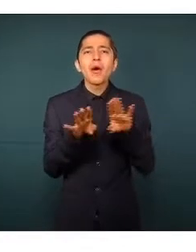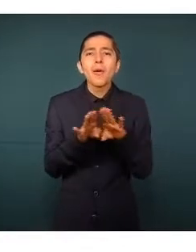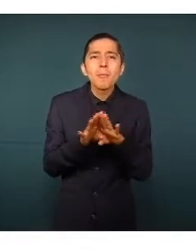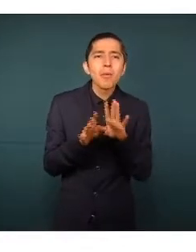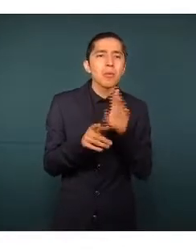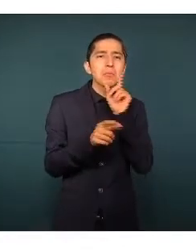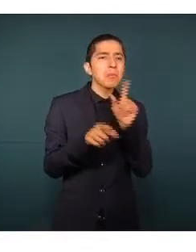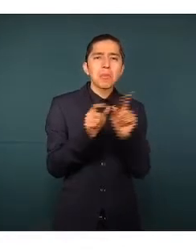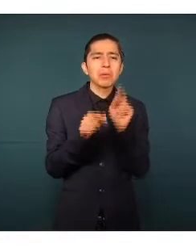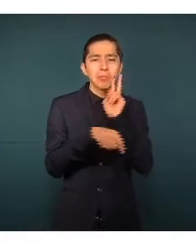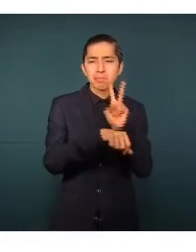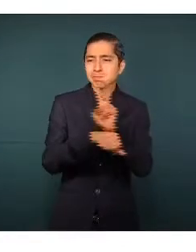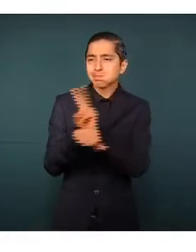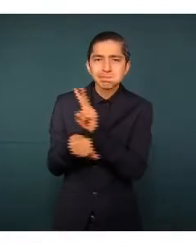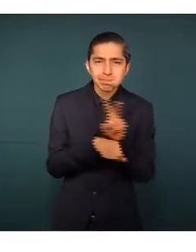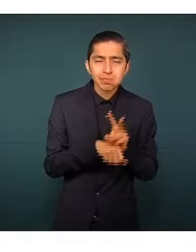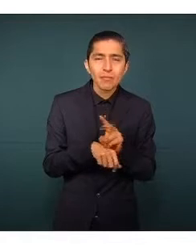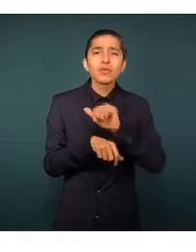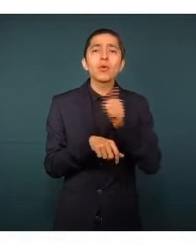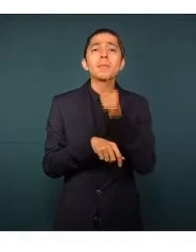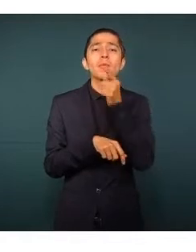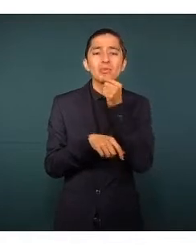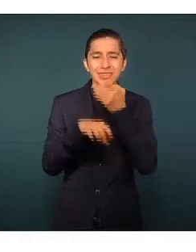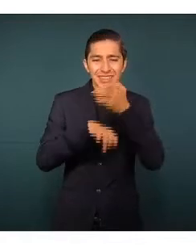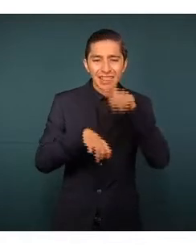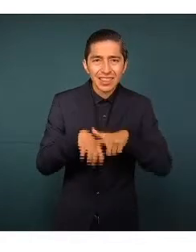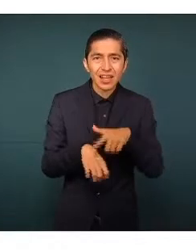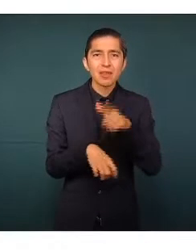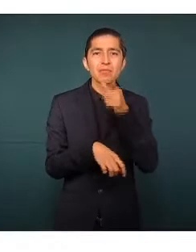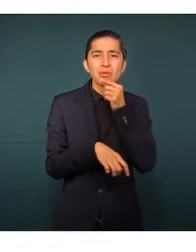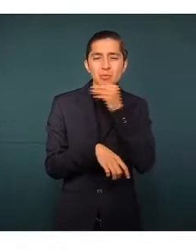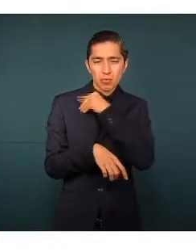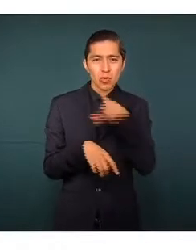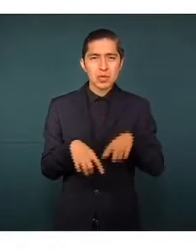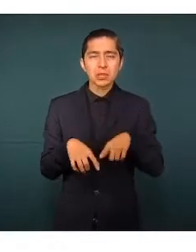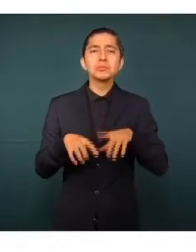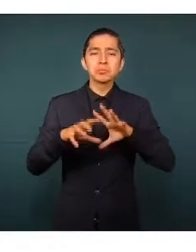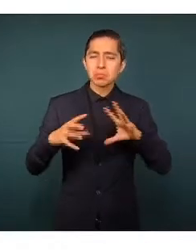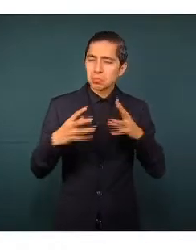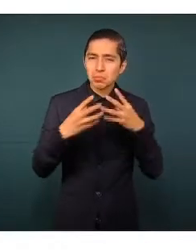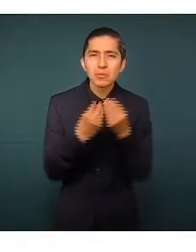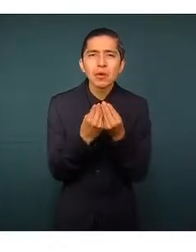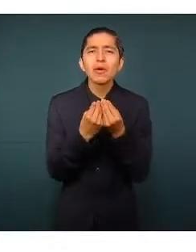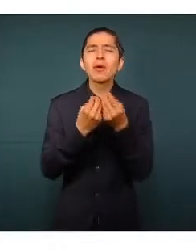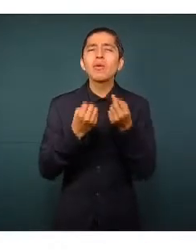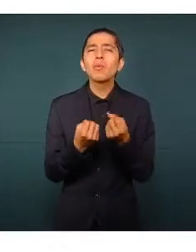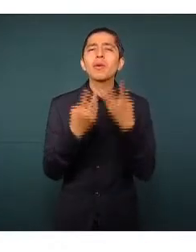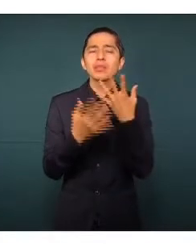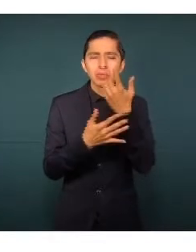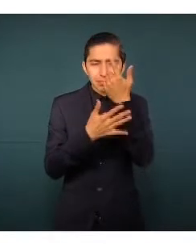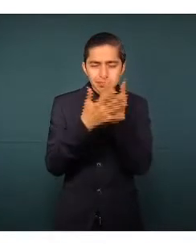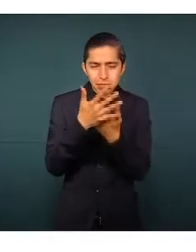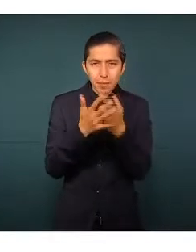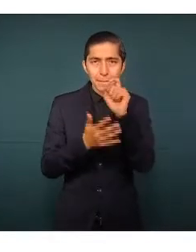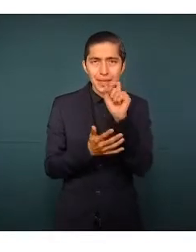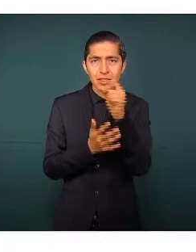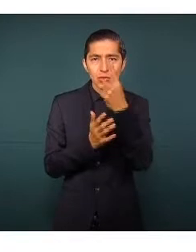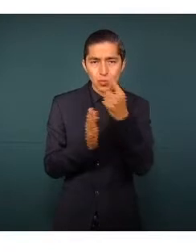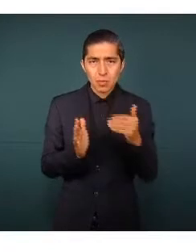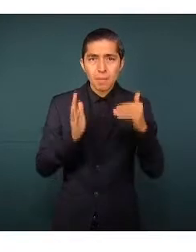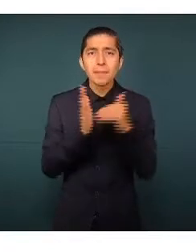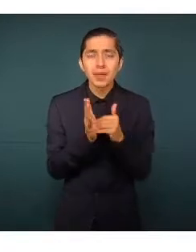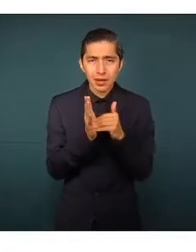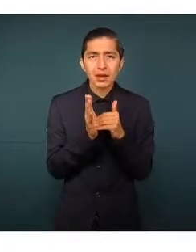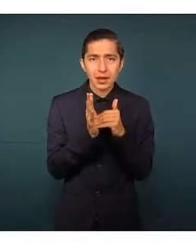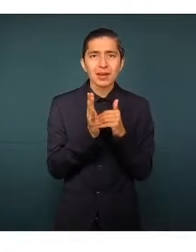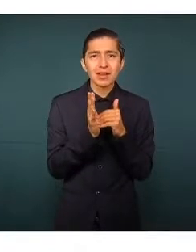a lo de los efectivos de la Policía Estatal y de la Policía Municipal, tenemos un gran total de 21,000